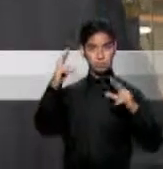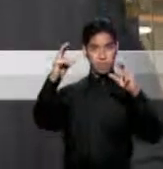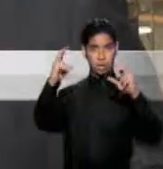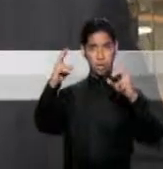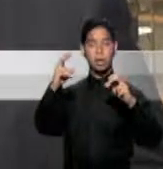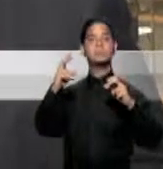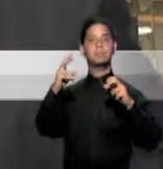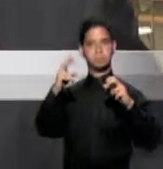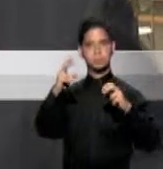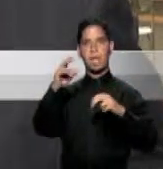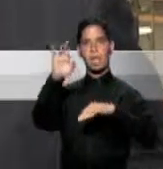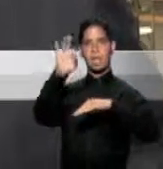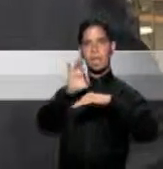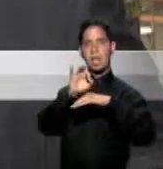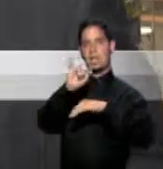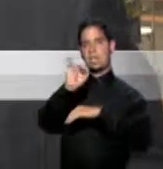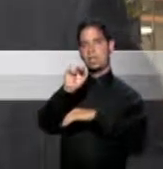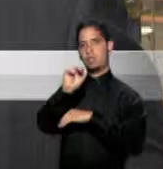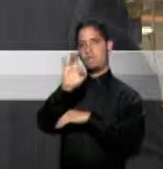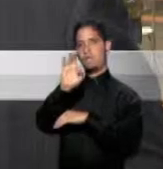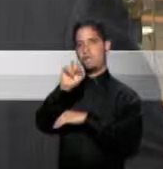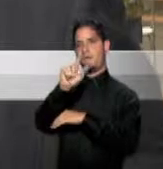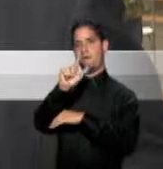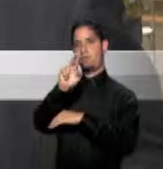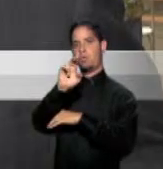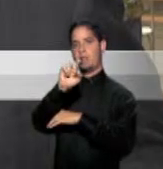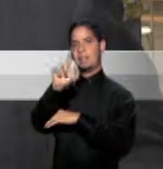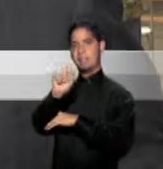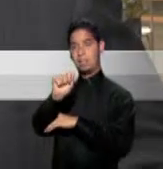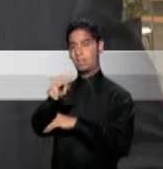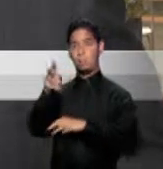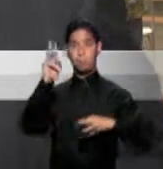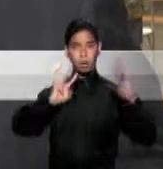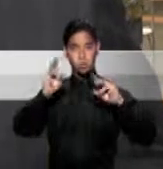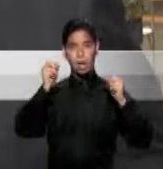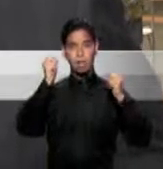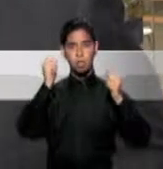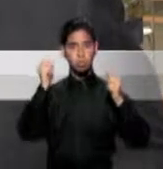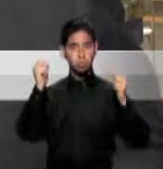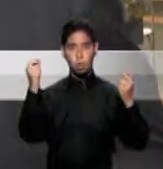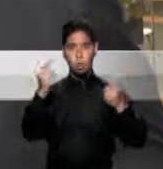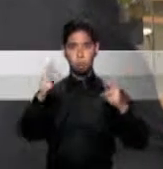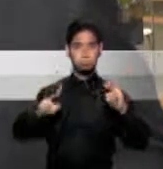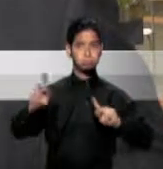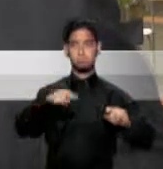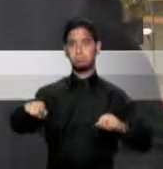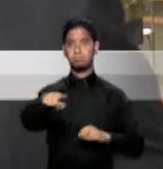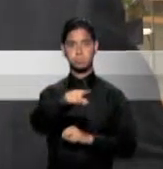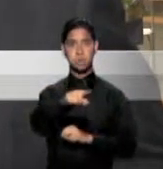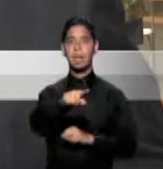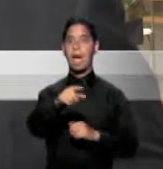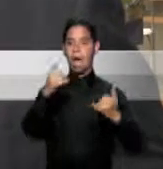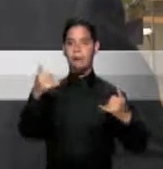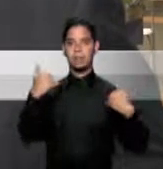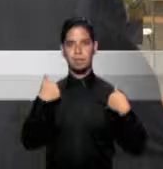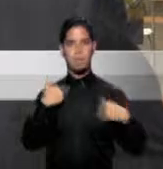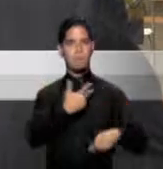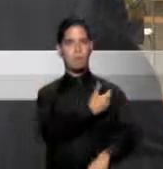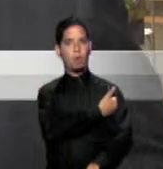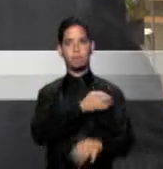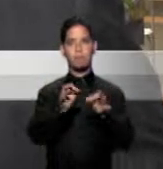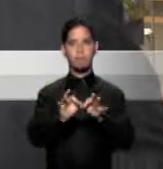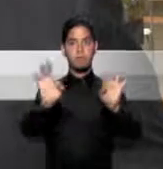preocupación suya, familiar, de sus vecinos, de su comunidad. Y para esto hay vacunación. Vacunación disponible y gratuita. Para eso el